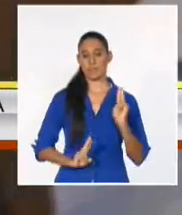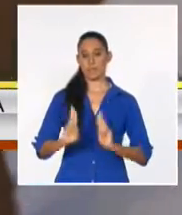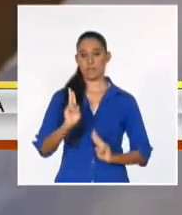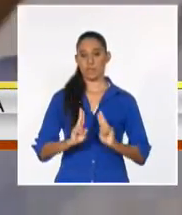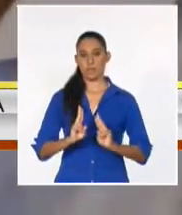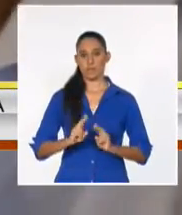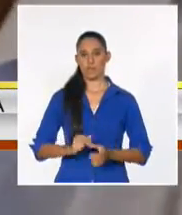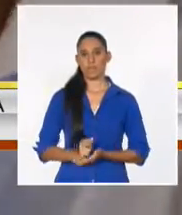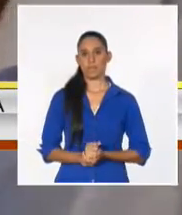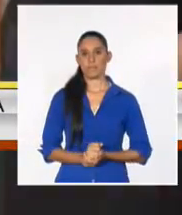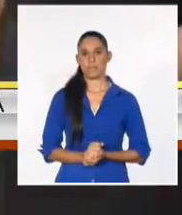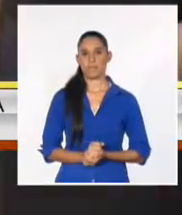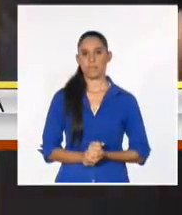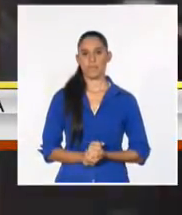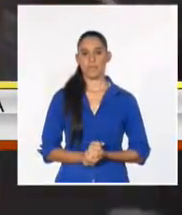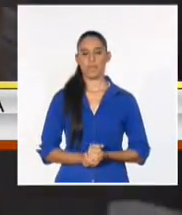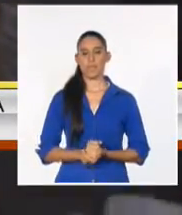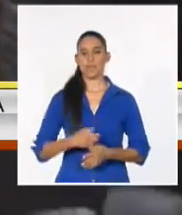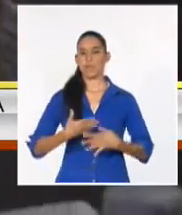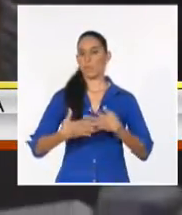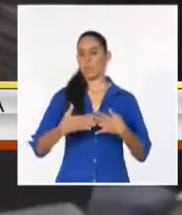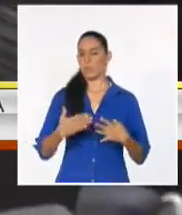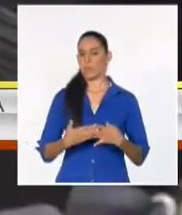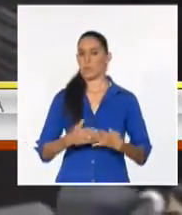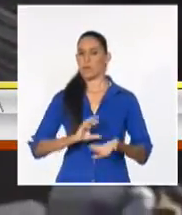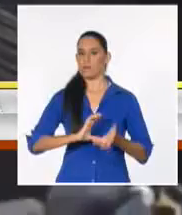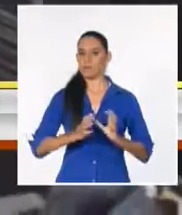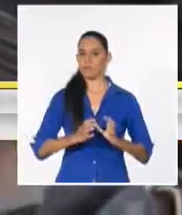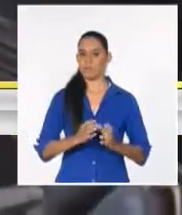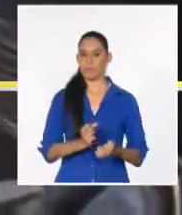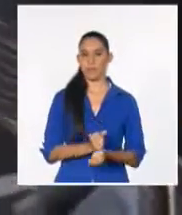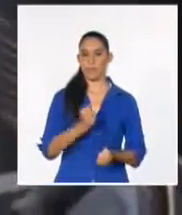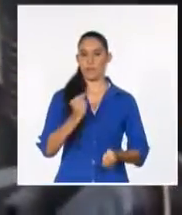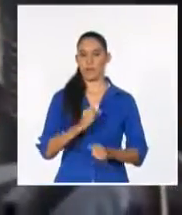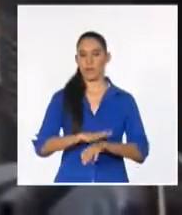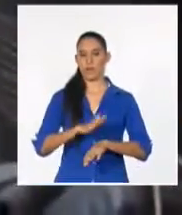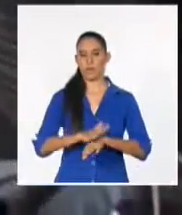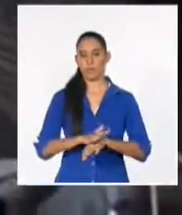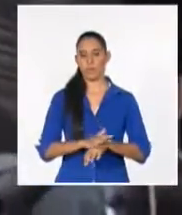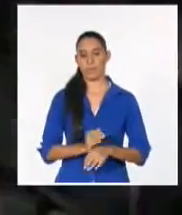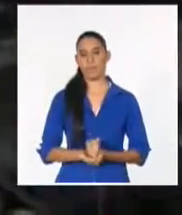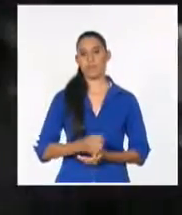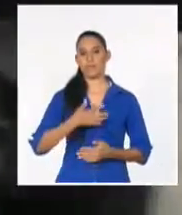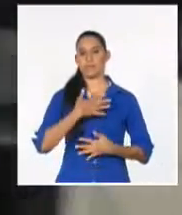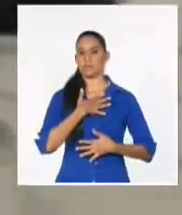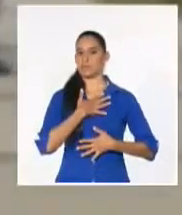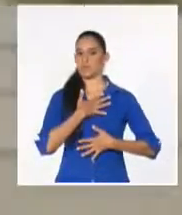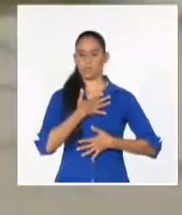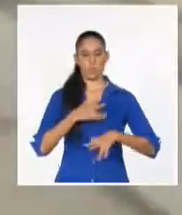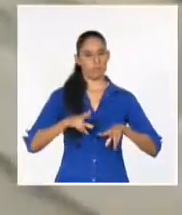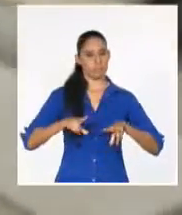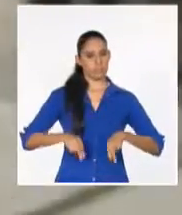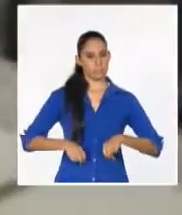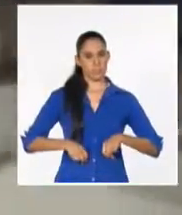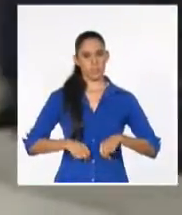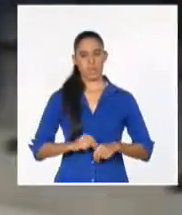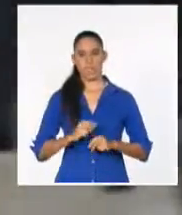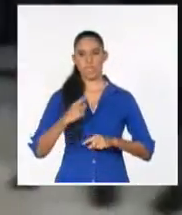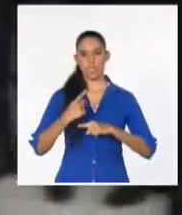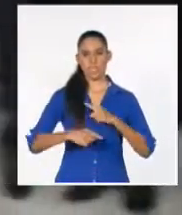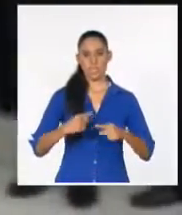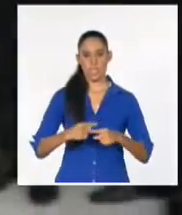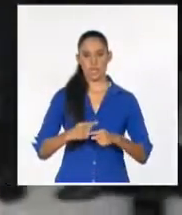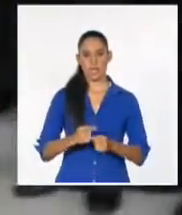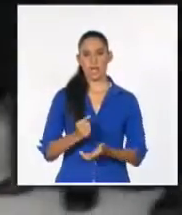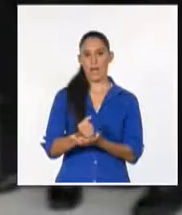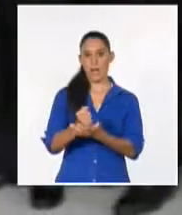a desestimar algunos de los cargos imputados y Joel Yom acepta solamente haber conspirado para proveer apoyo